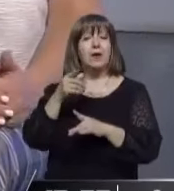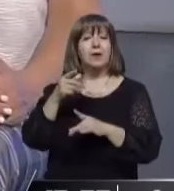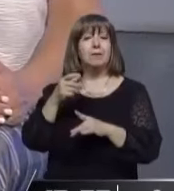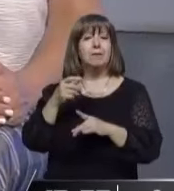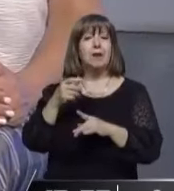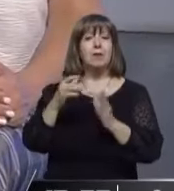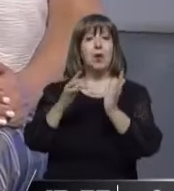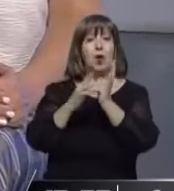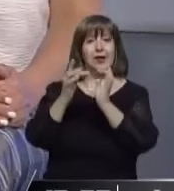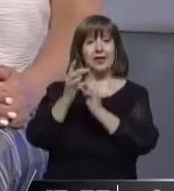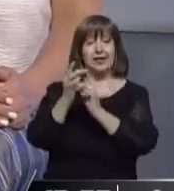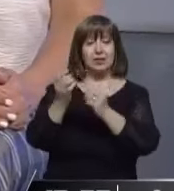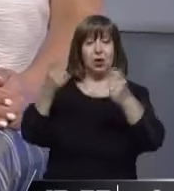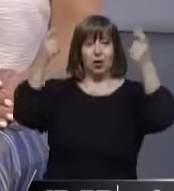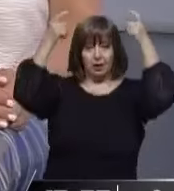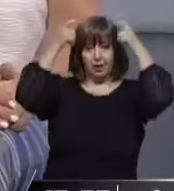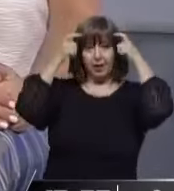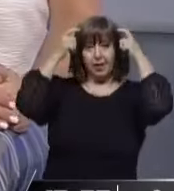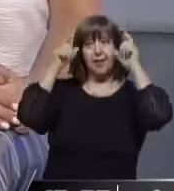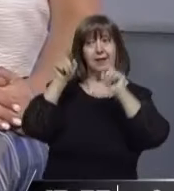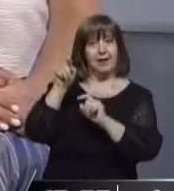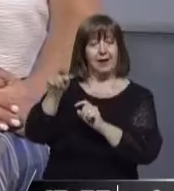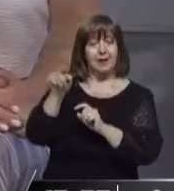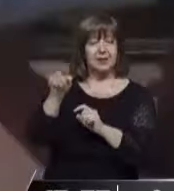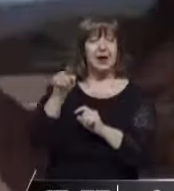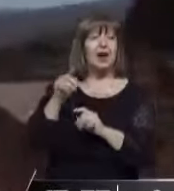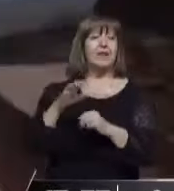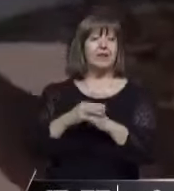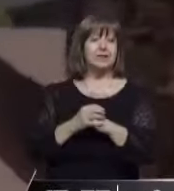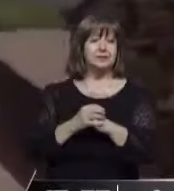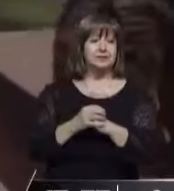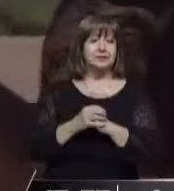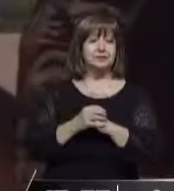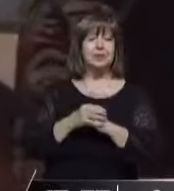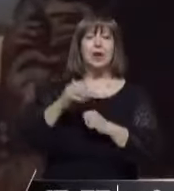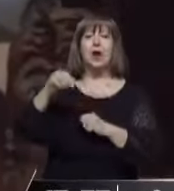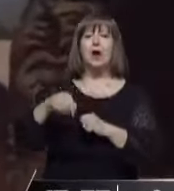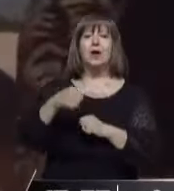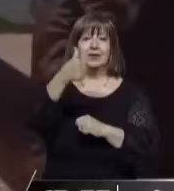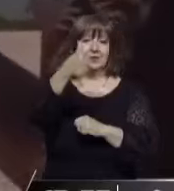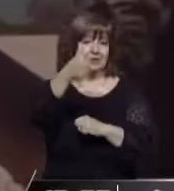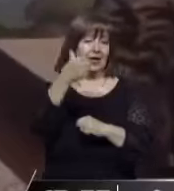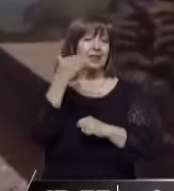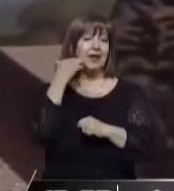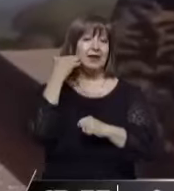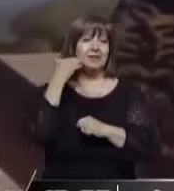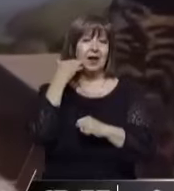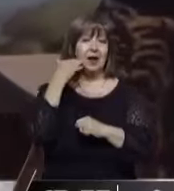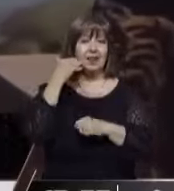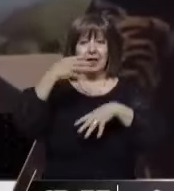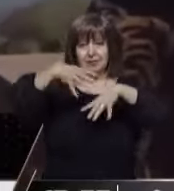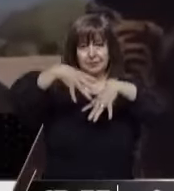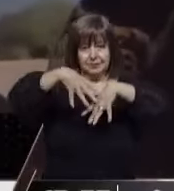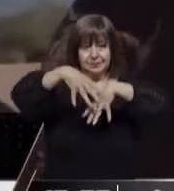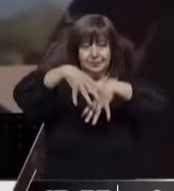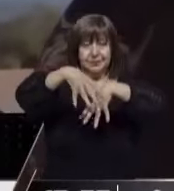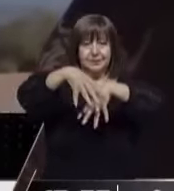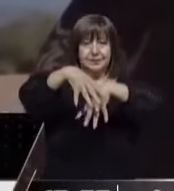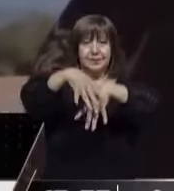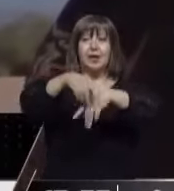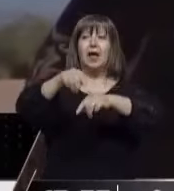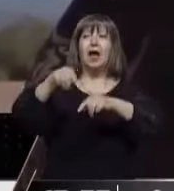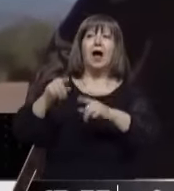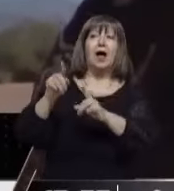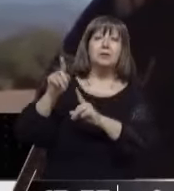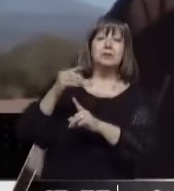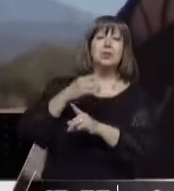mostrarles justamente la tarea que Marcela realizaba allí. Bueno, hoy a partir de las 18 horas está el Vía Crucis, que bueno, desde que está este Cristo Rey